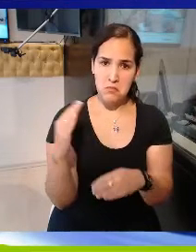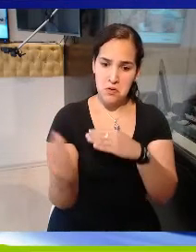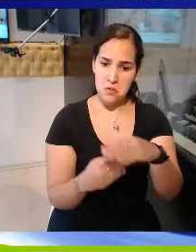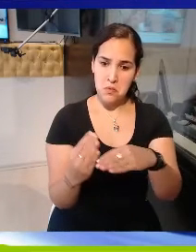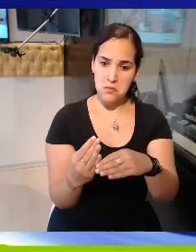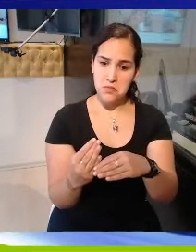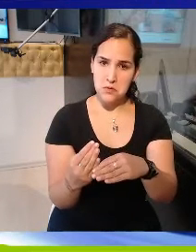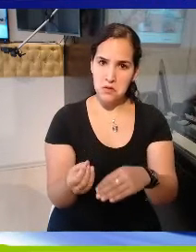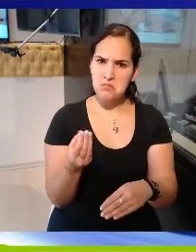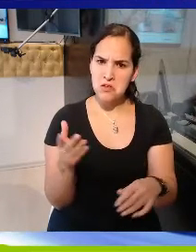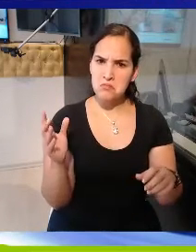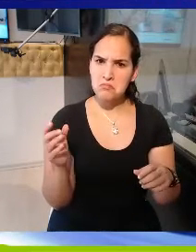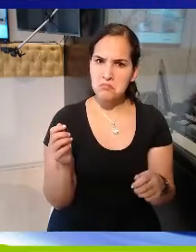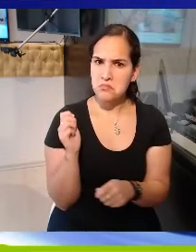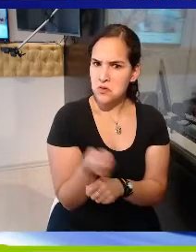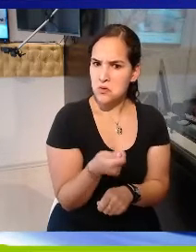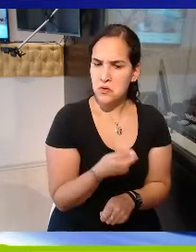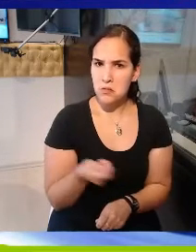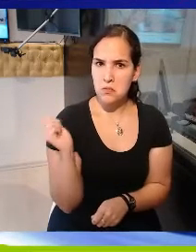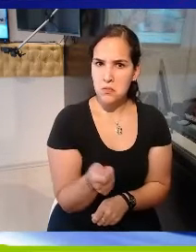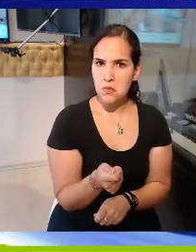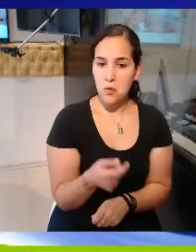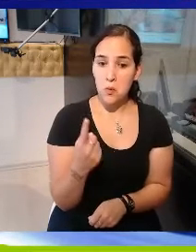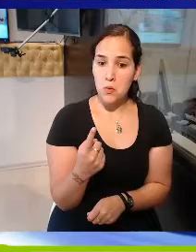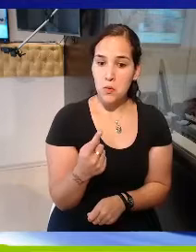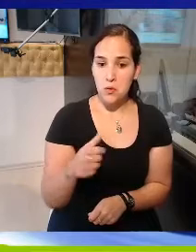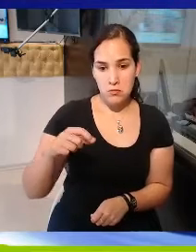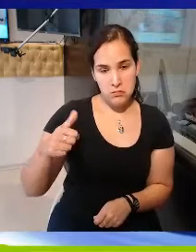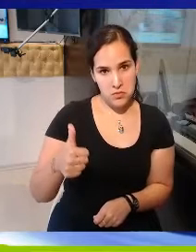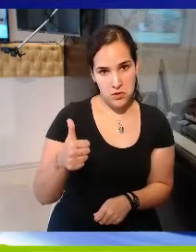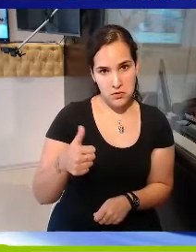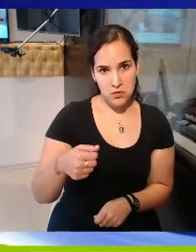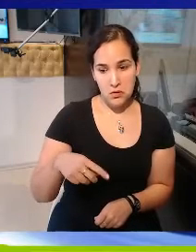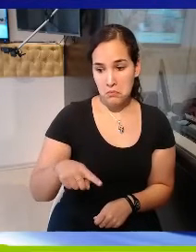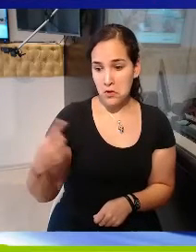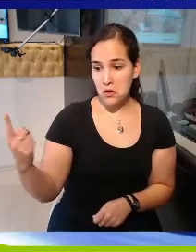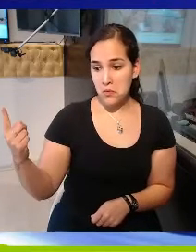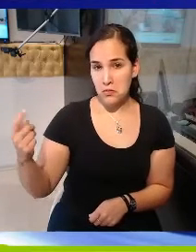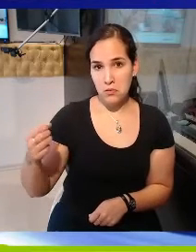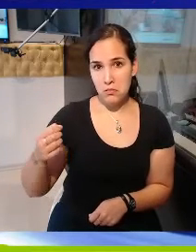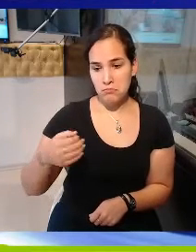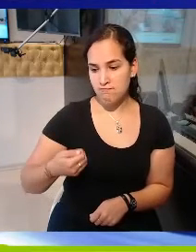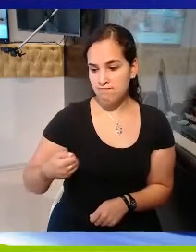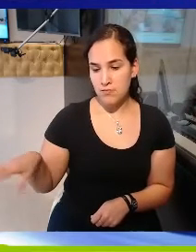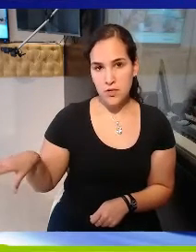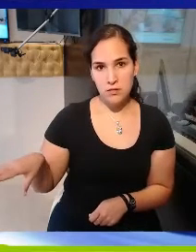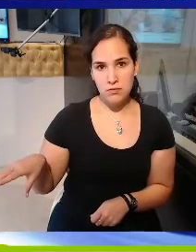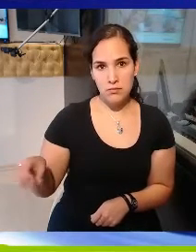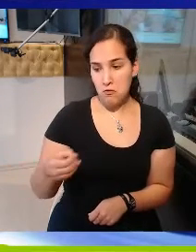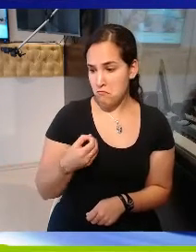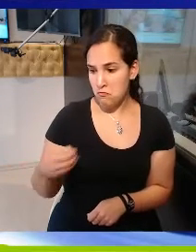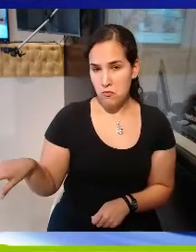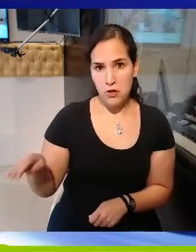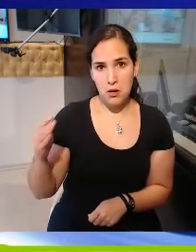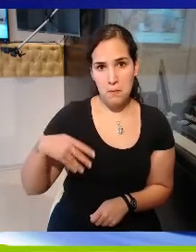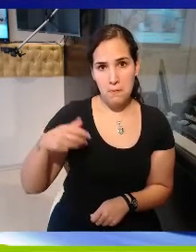tres argentinos de la vuelta y uno quedó afuera. ¿De la Australia, del abierto de Australia? Sí. ¿Quién es el que quedó afuera?